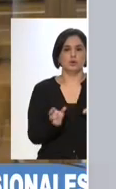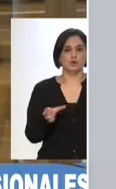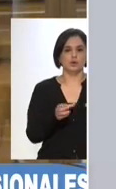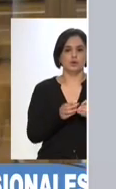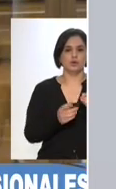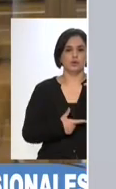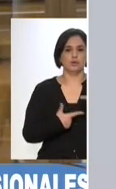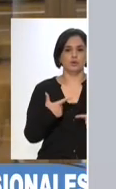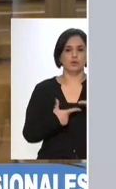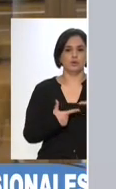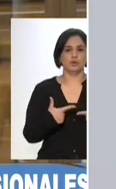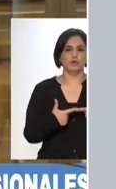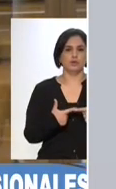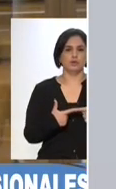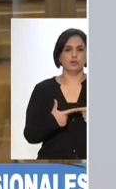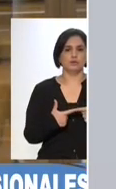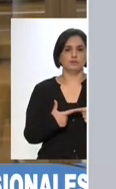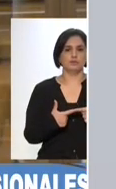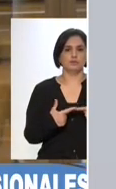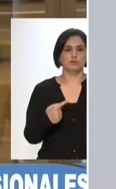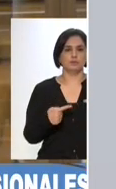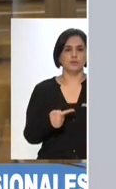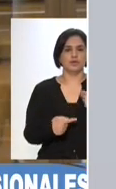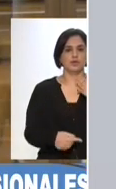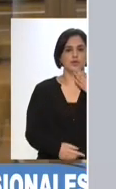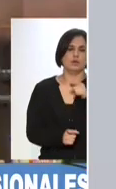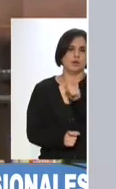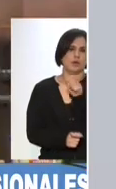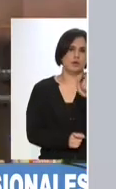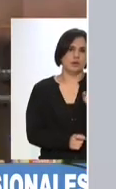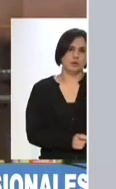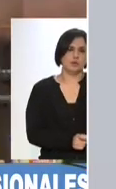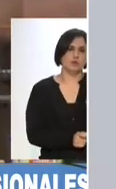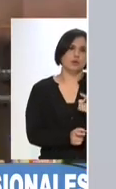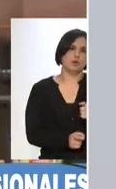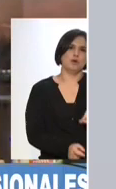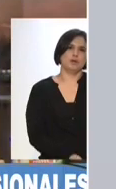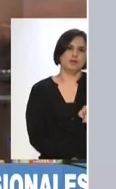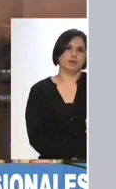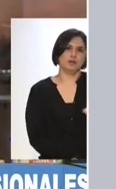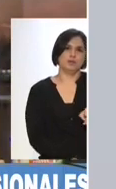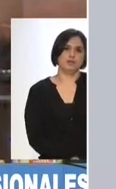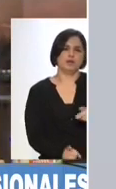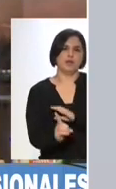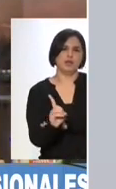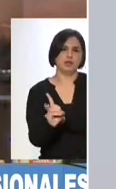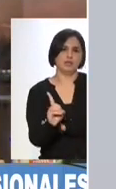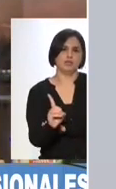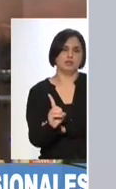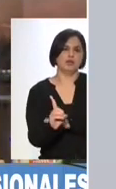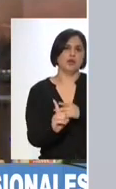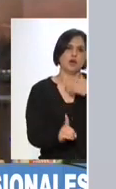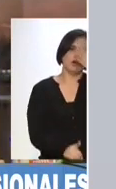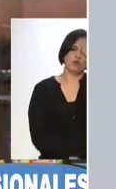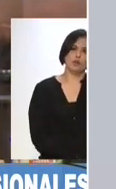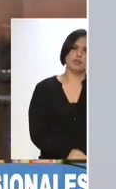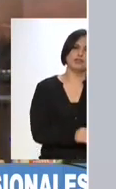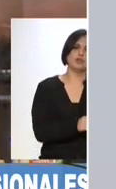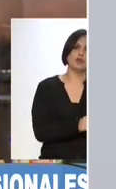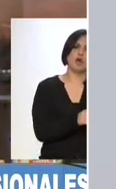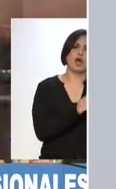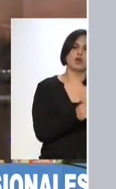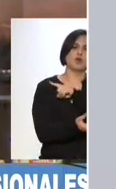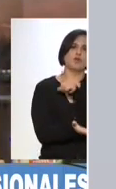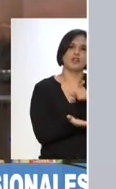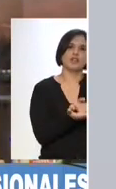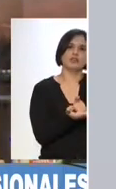uno va a terreno, seguramente a muchos de los que nos están escuchando también, ¿no es cierto?, tienen la misma impresión, que los senadores no escucharon